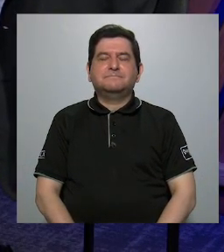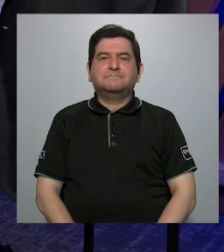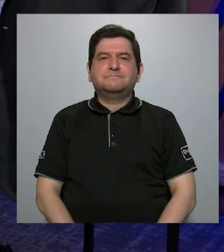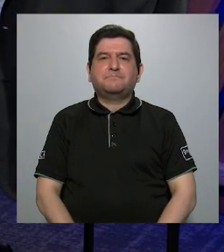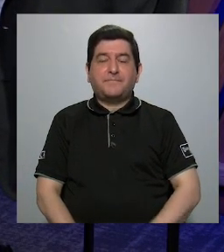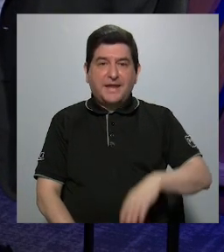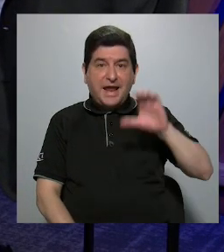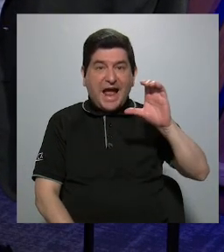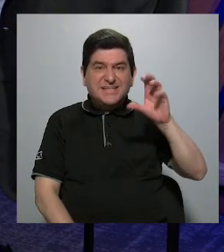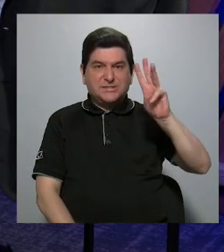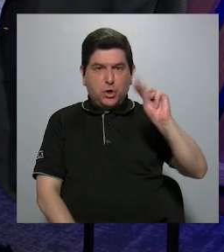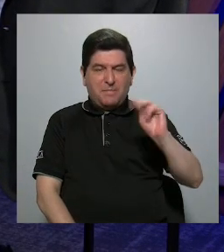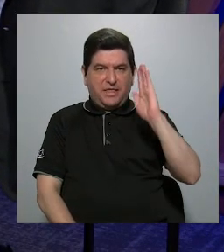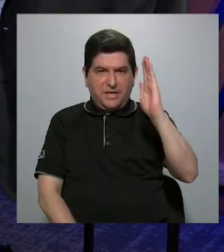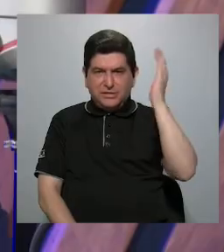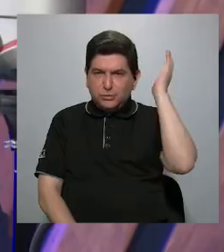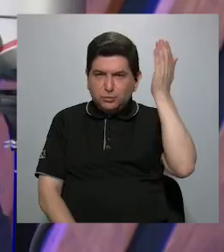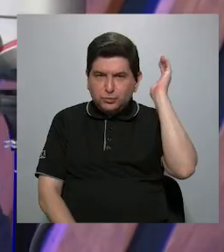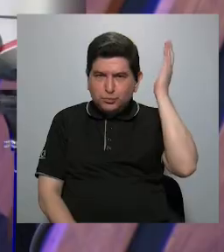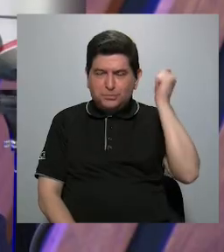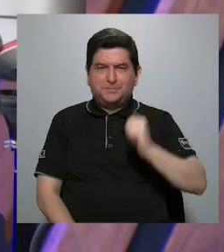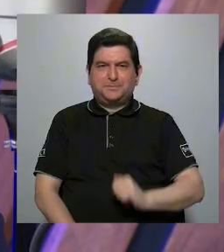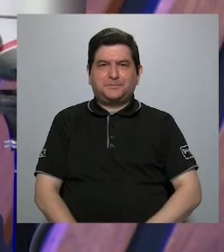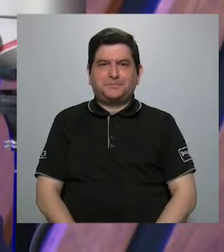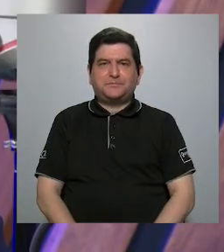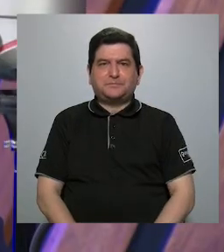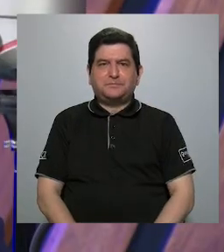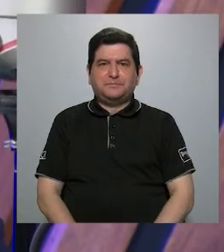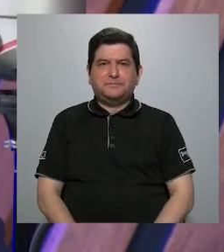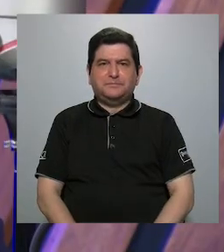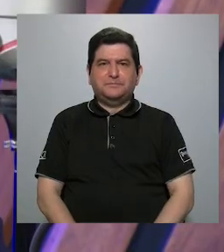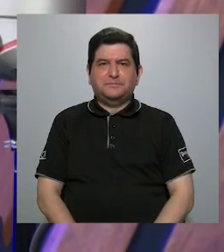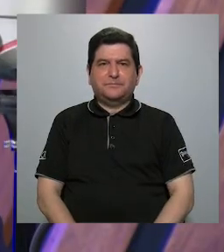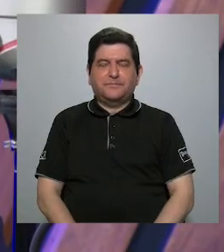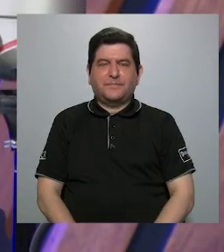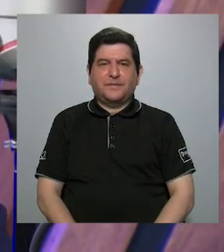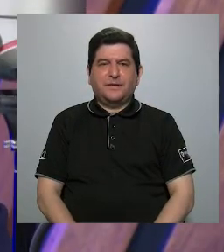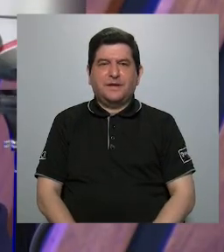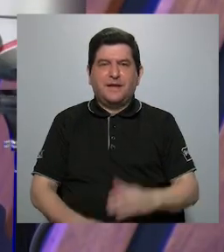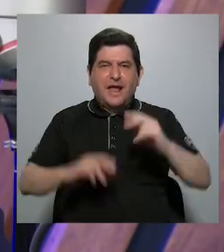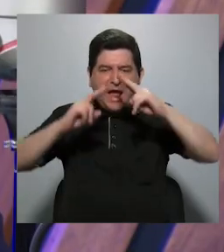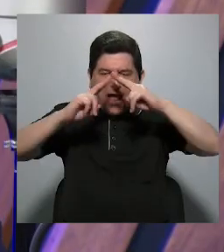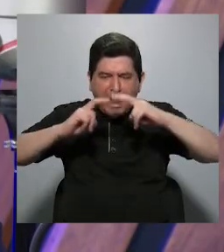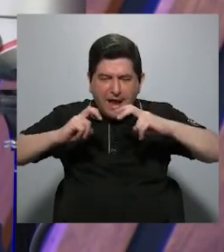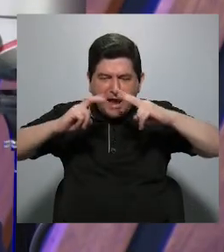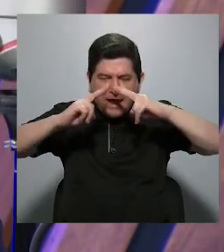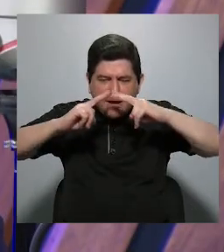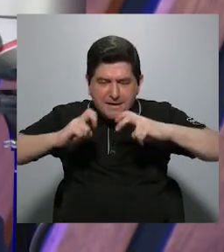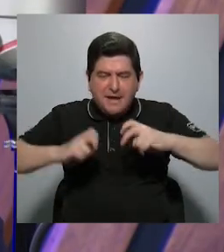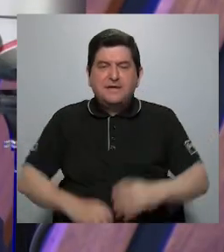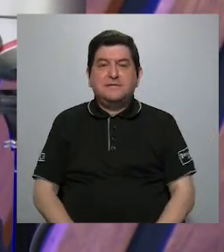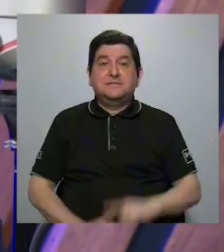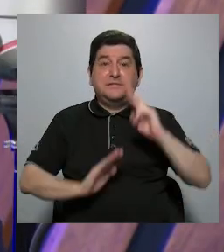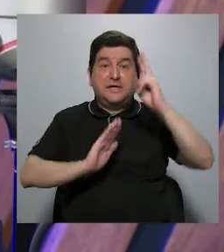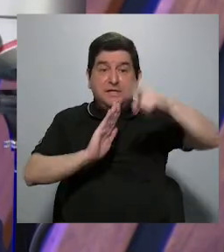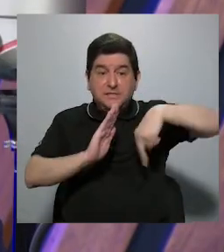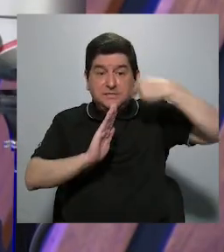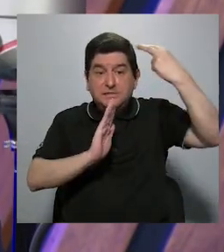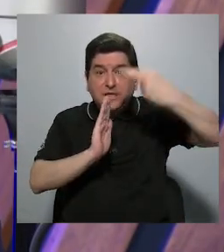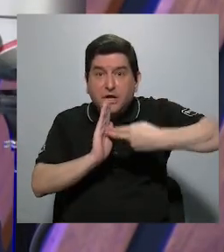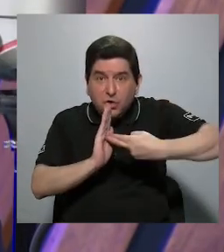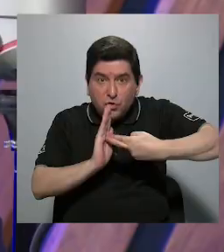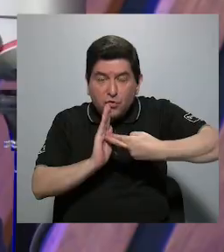Y Castro Madrid en su discurso hace todo un análisis del papel